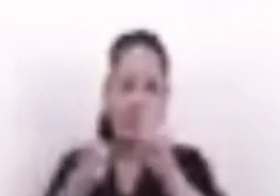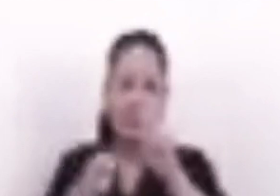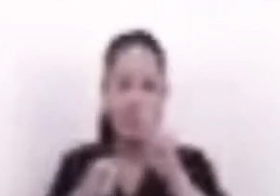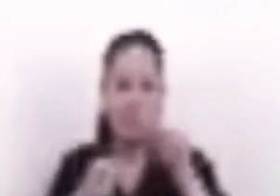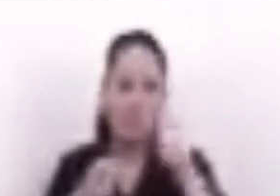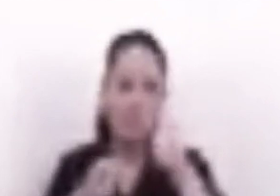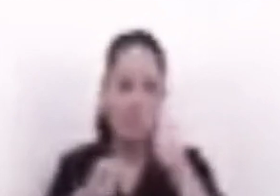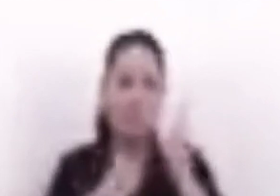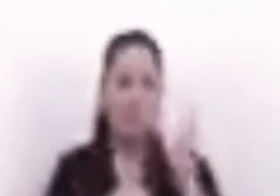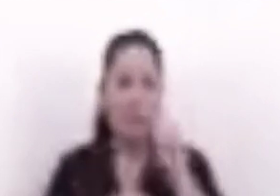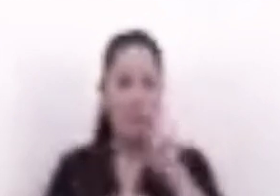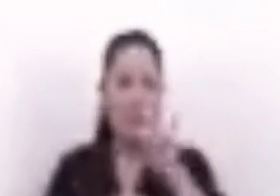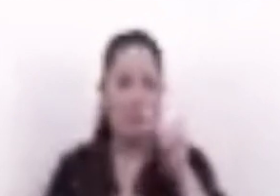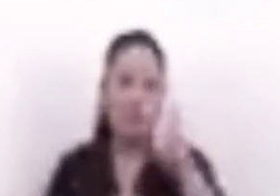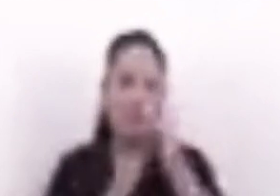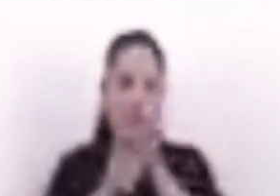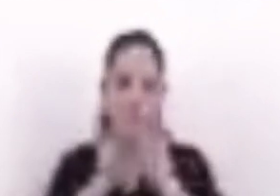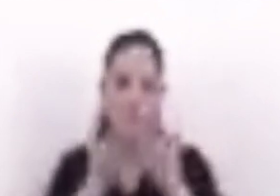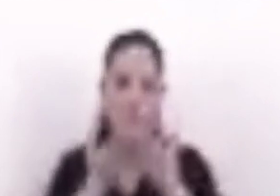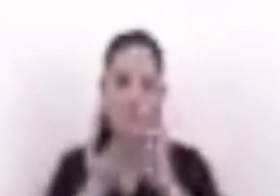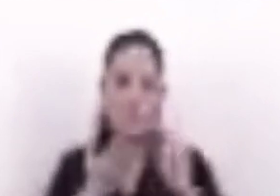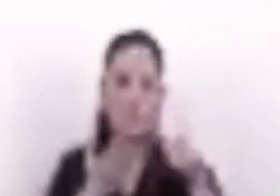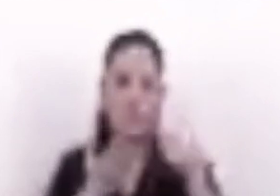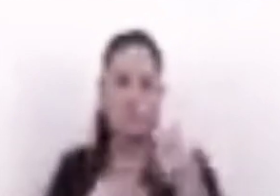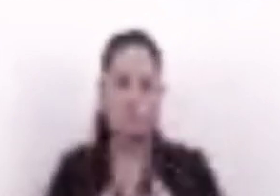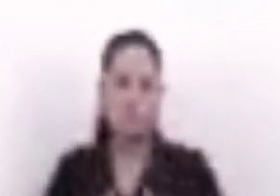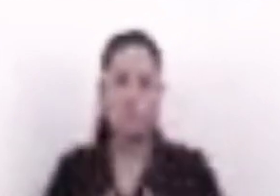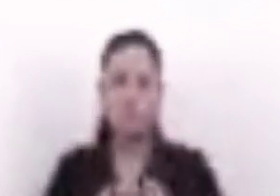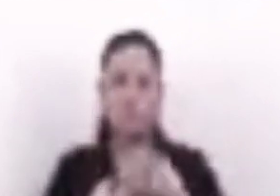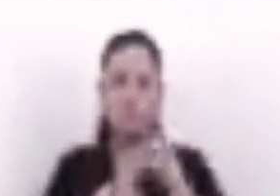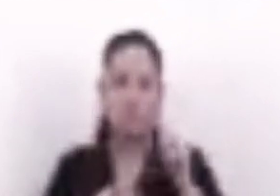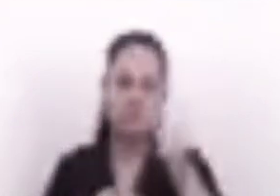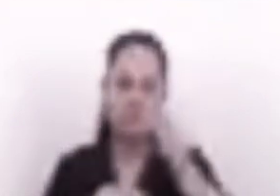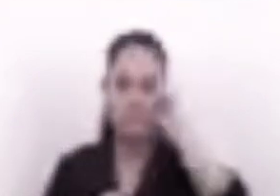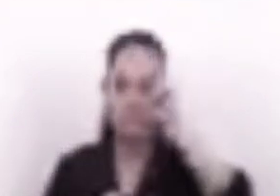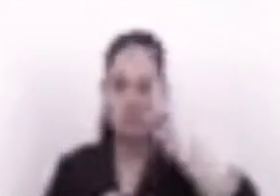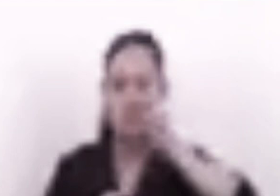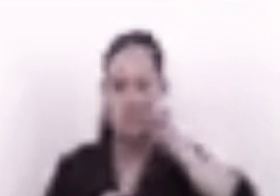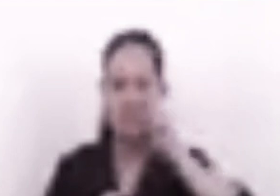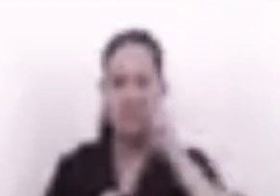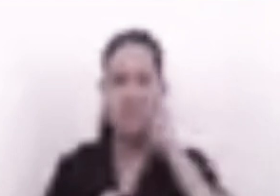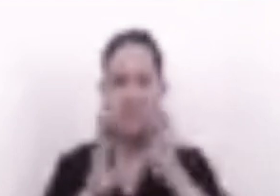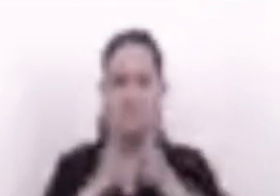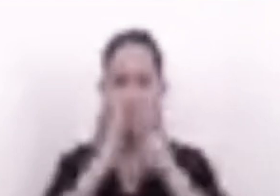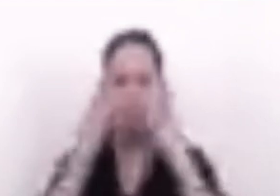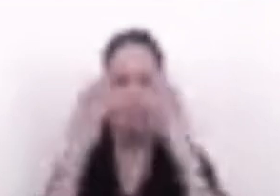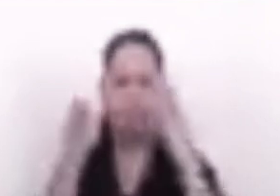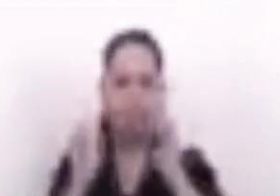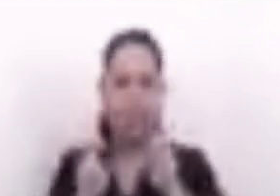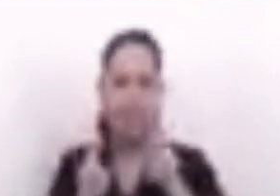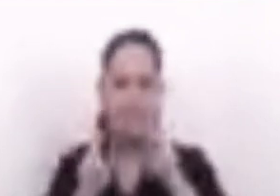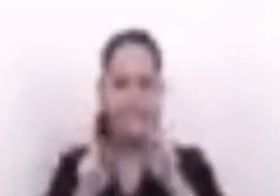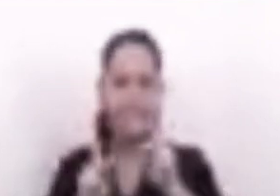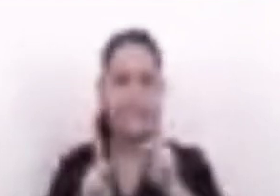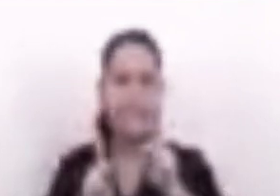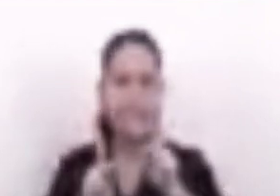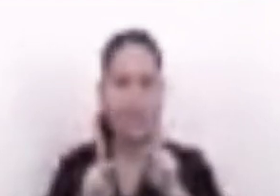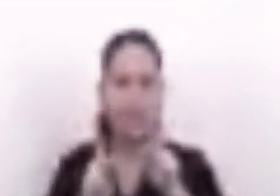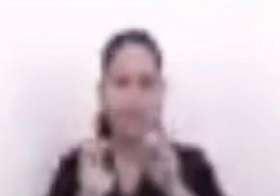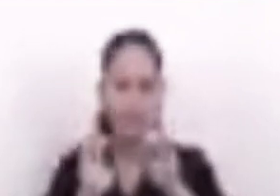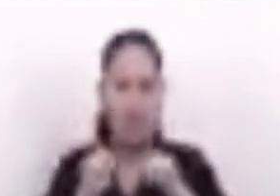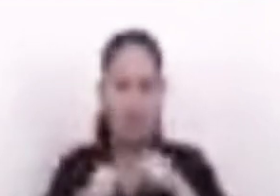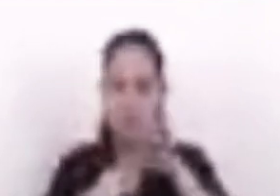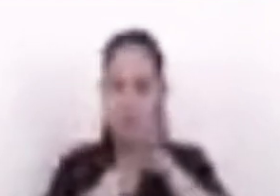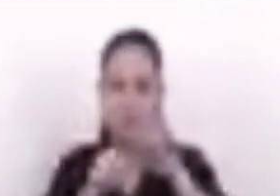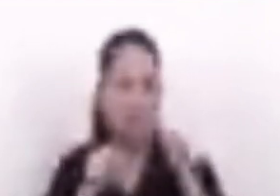otro documento? Por estas y muchas otras razones que abren las puertas a posibles fraudes, es que no